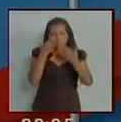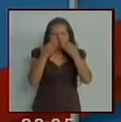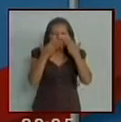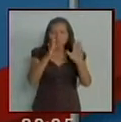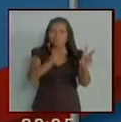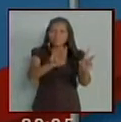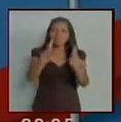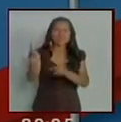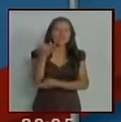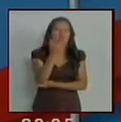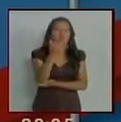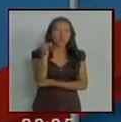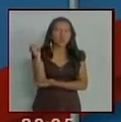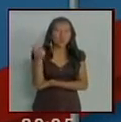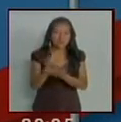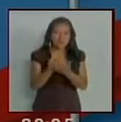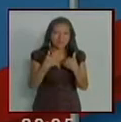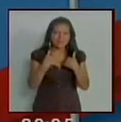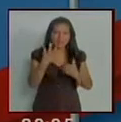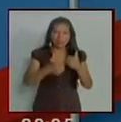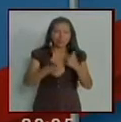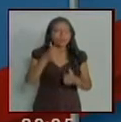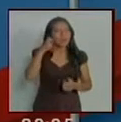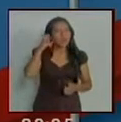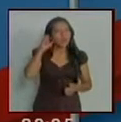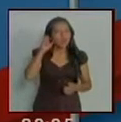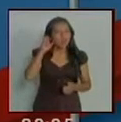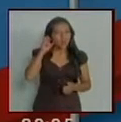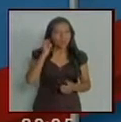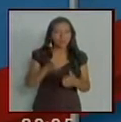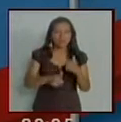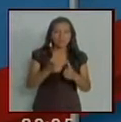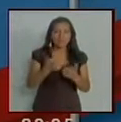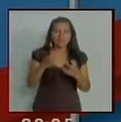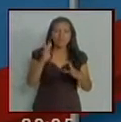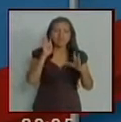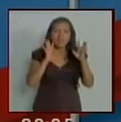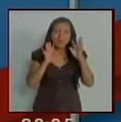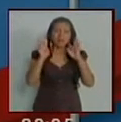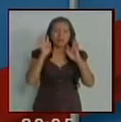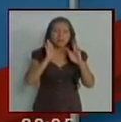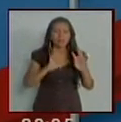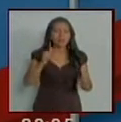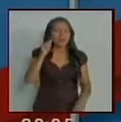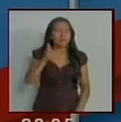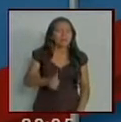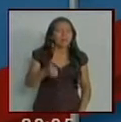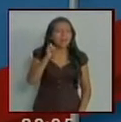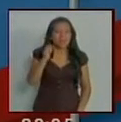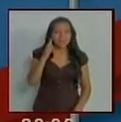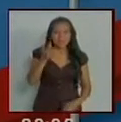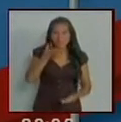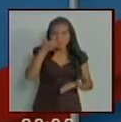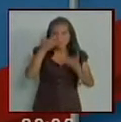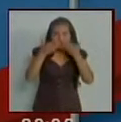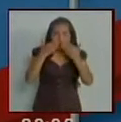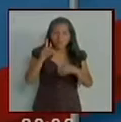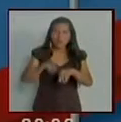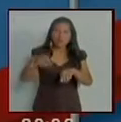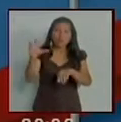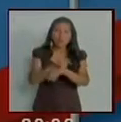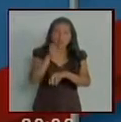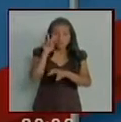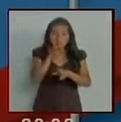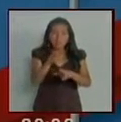gente de los yungas que tiene infección crónica del oído, la otitis media crónica, y está saliendo pus y pus, y ese olor viene la mosca